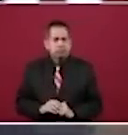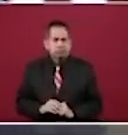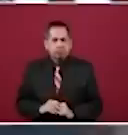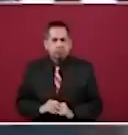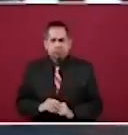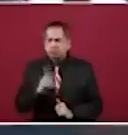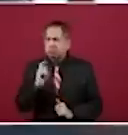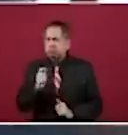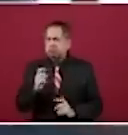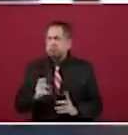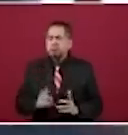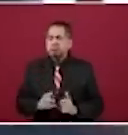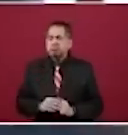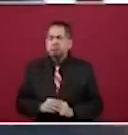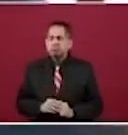que